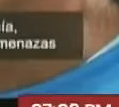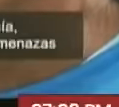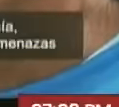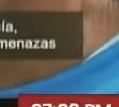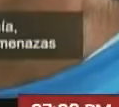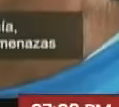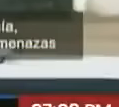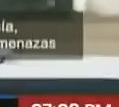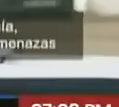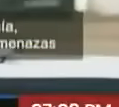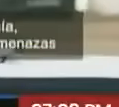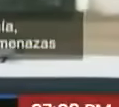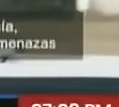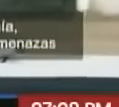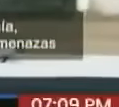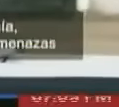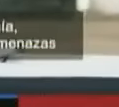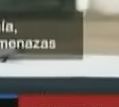fíjate, un dato.